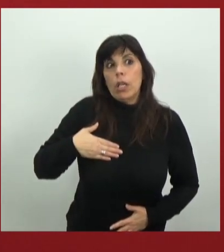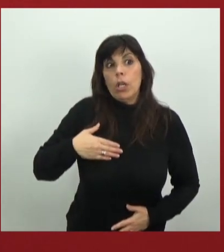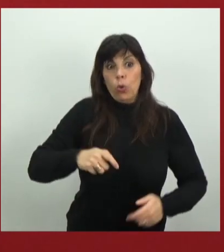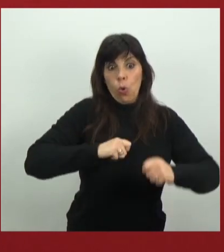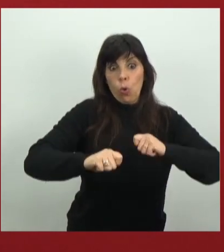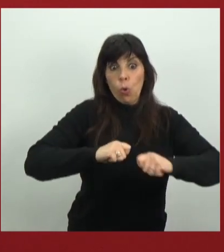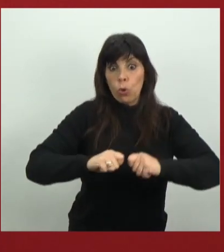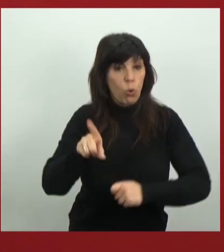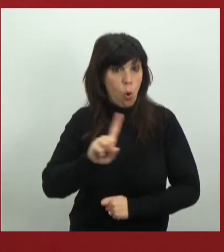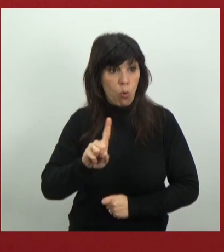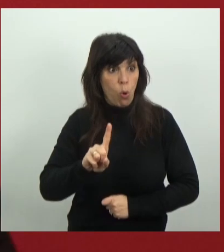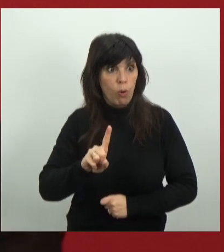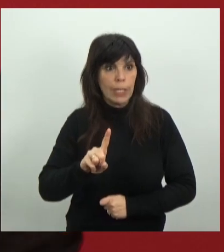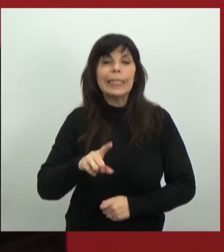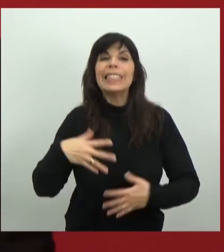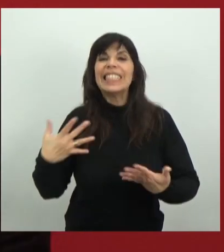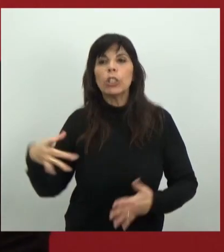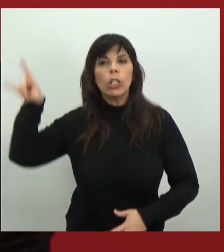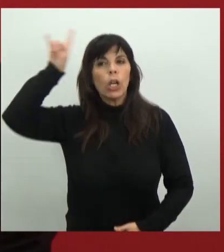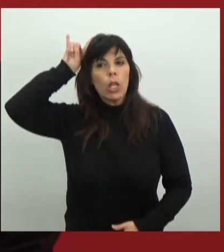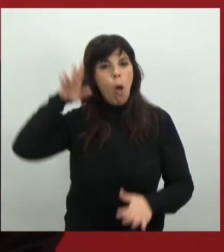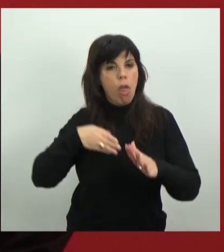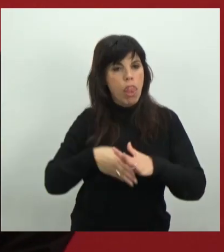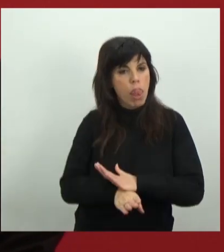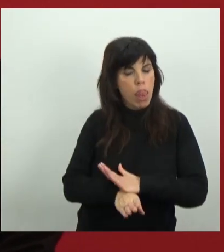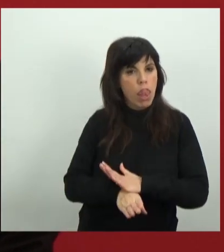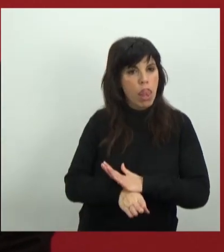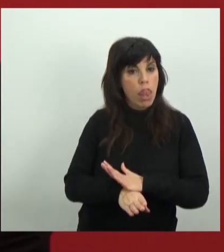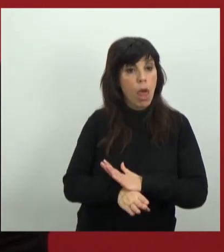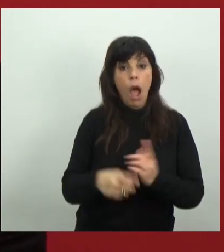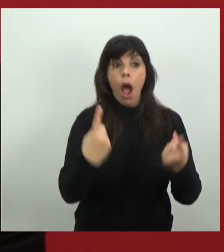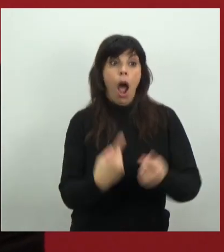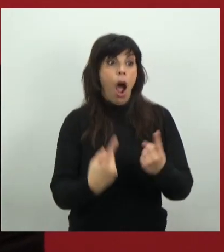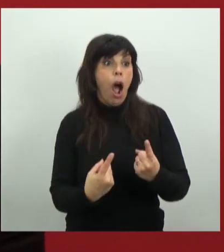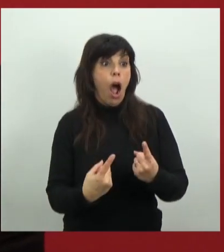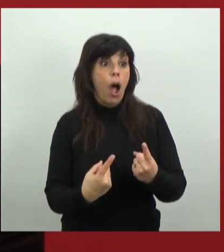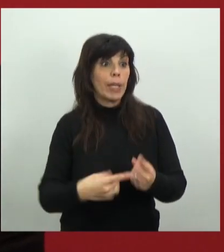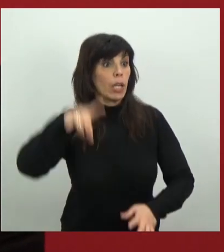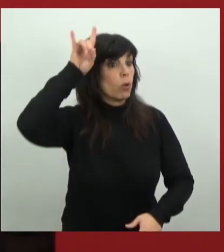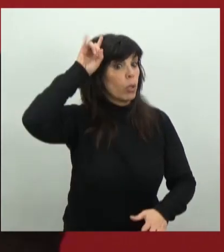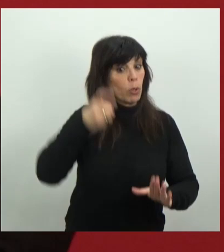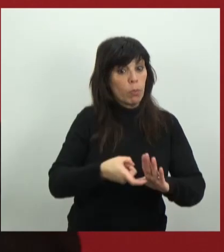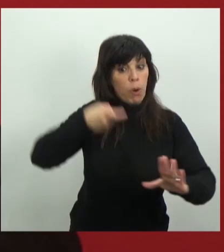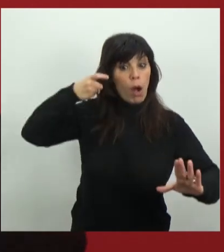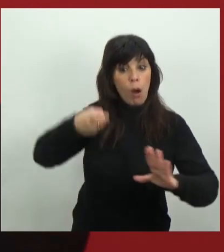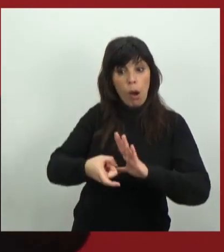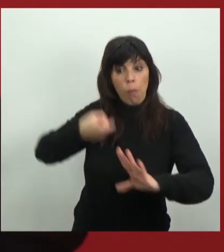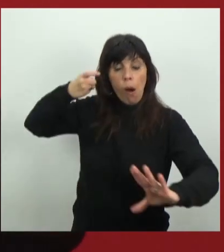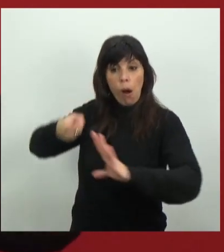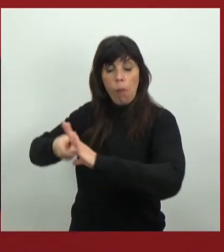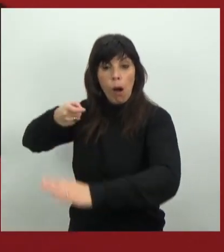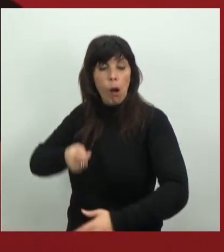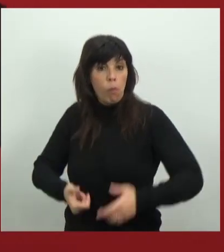diabólicos. Y algunas veces se recibe liberación poco a poco. Jesucristo dijo,